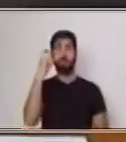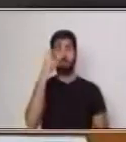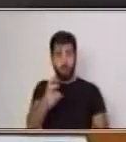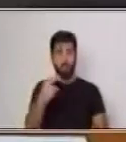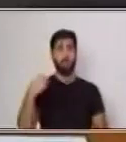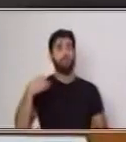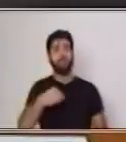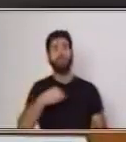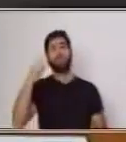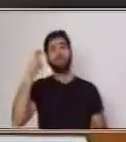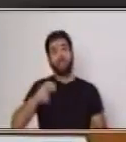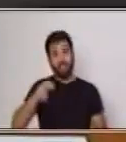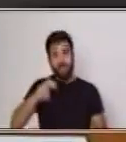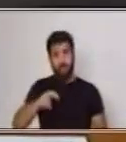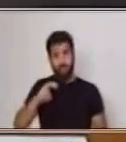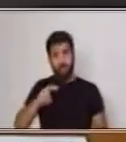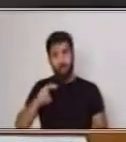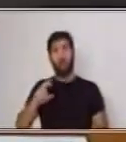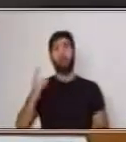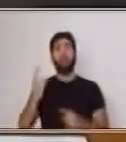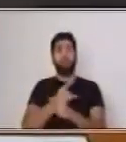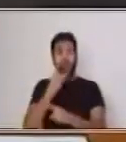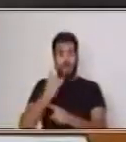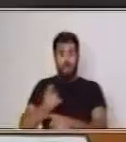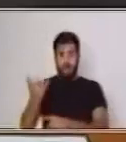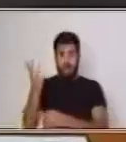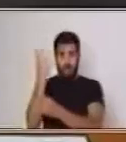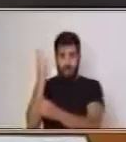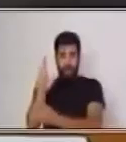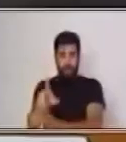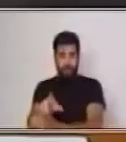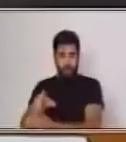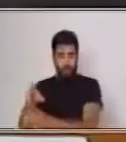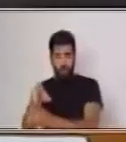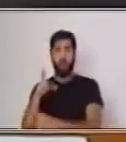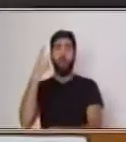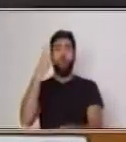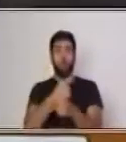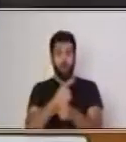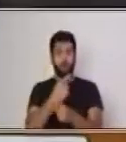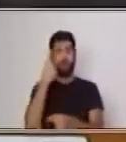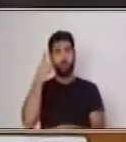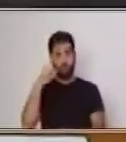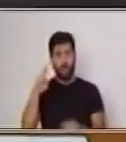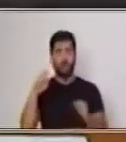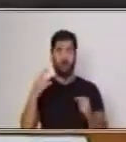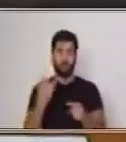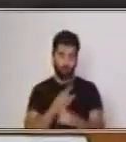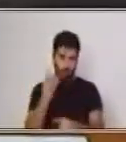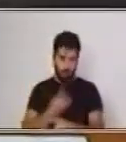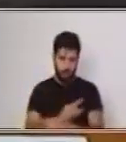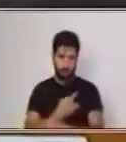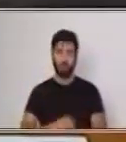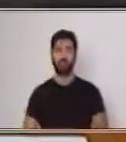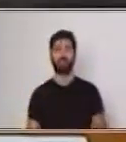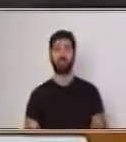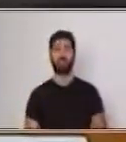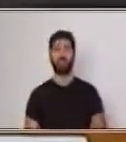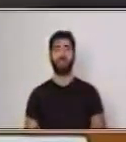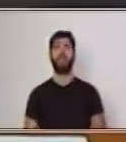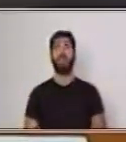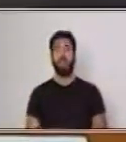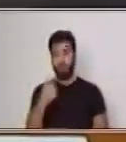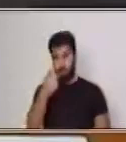necesario adoptar la posición correcta cuando se usa y se maneja el mouse. Aquí tenemos